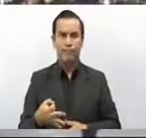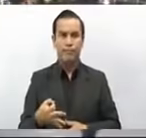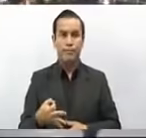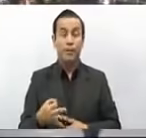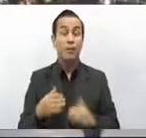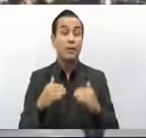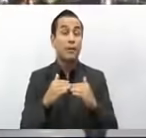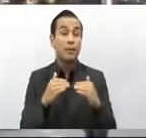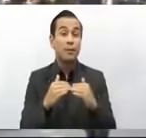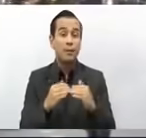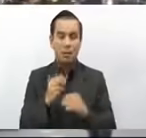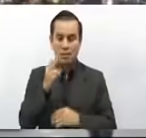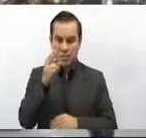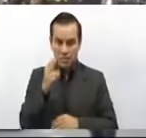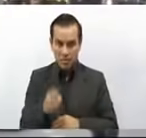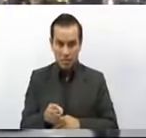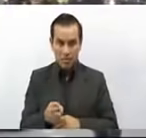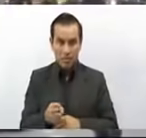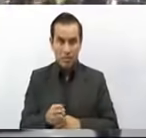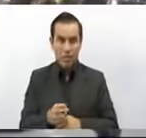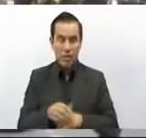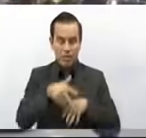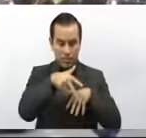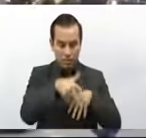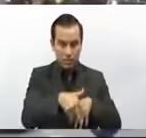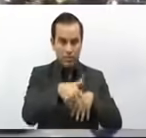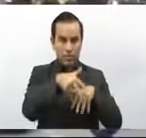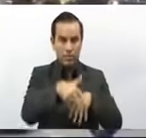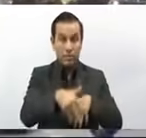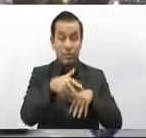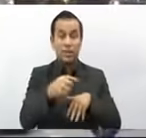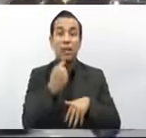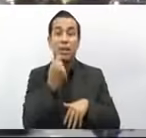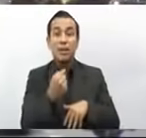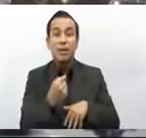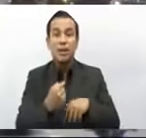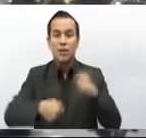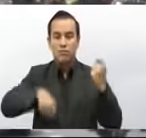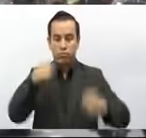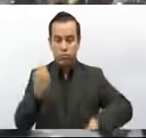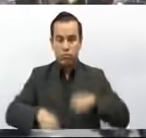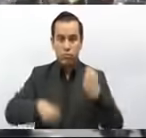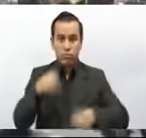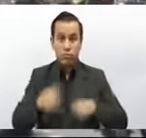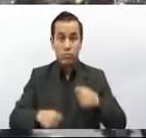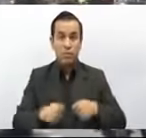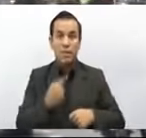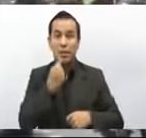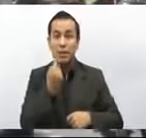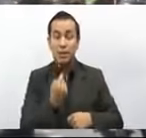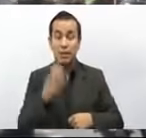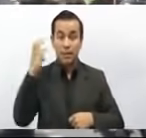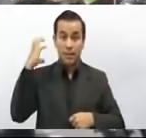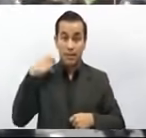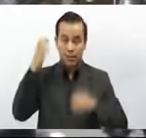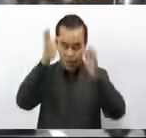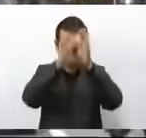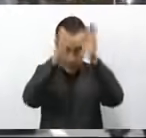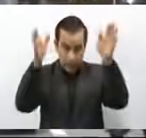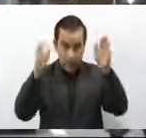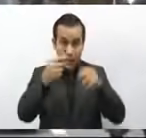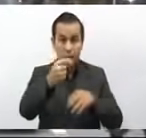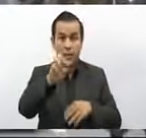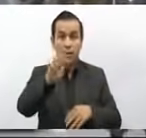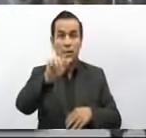un mismo compás, bajo las notas de la banda de guerra, de la Escuela Militar Capitán General Gerardo